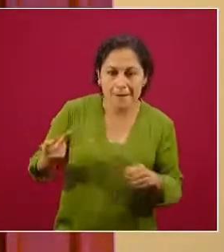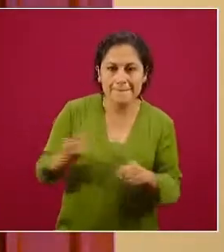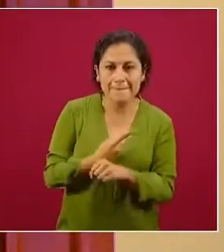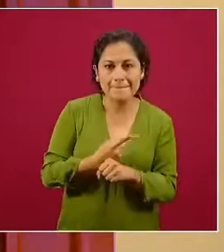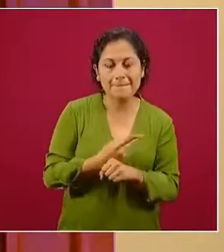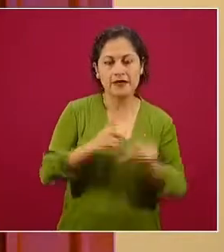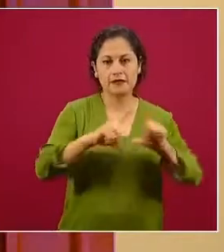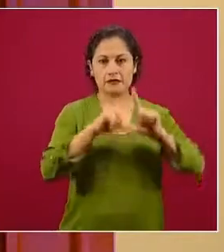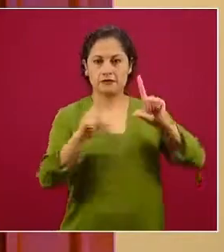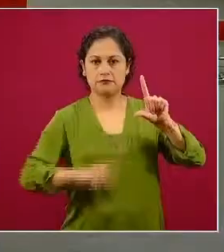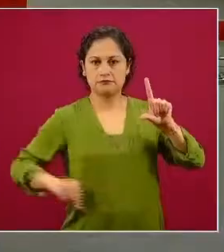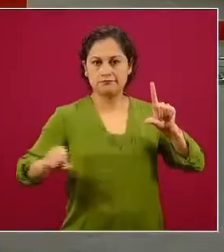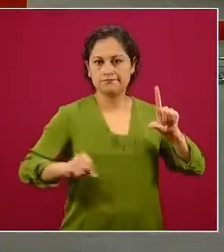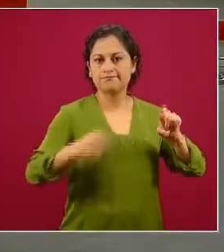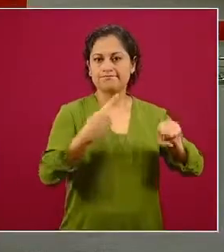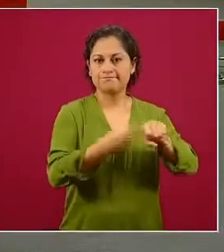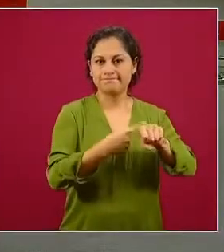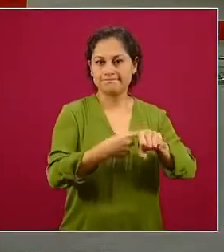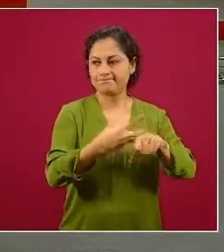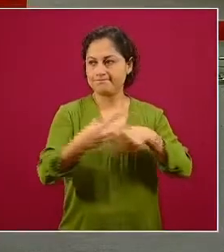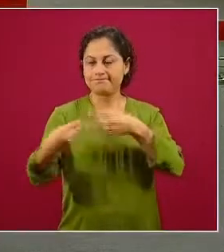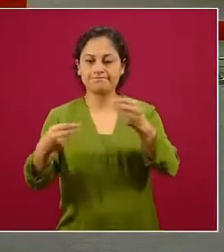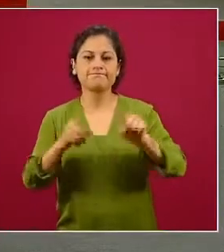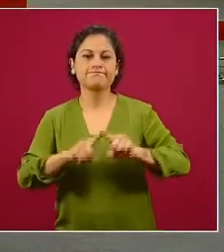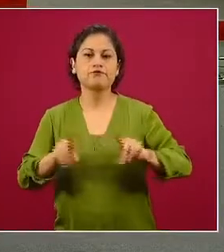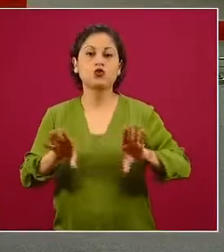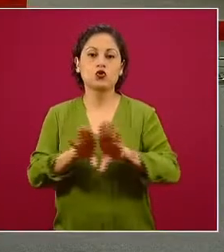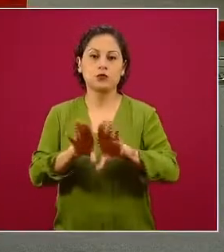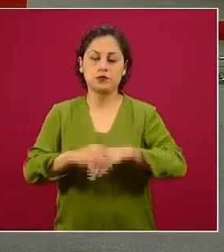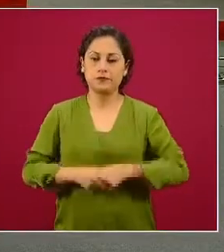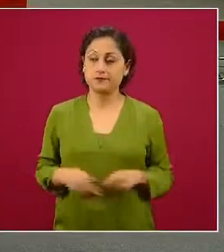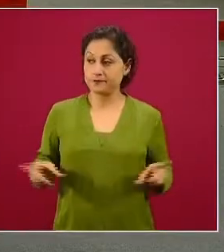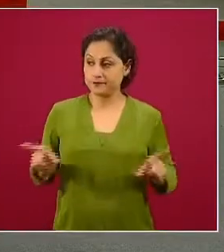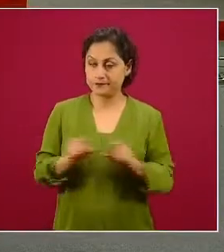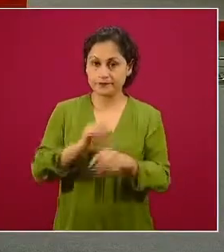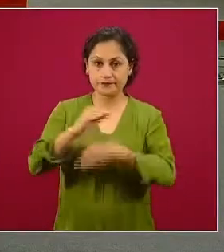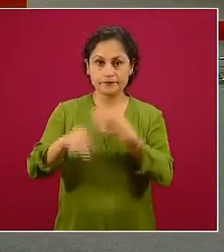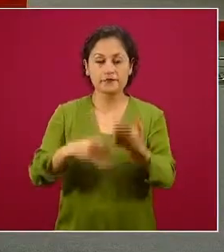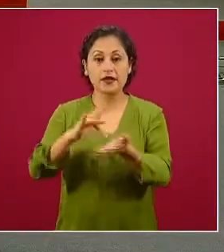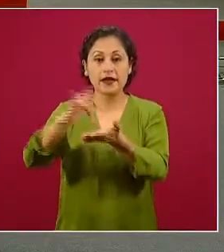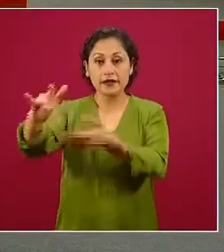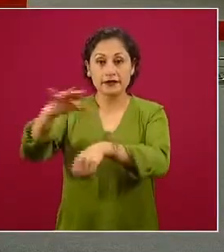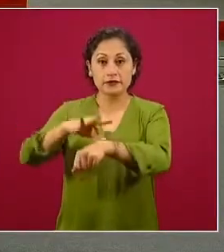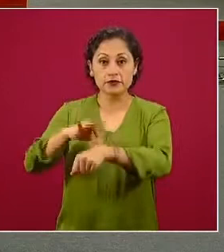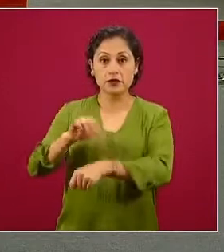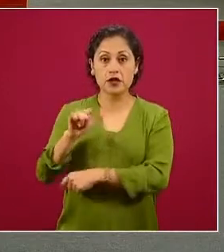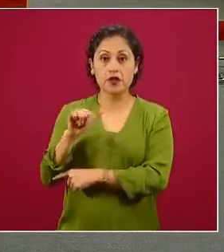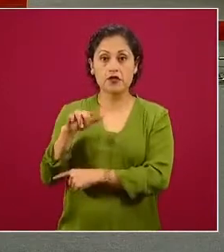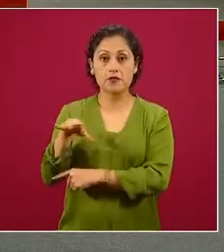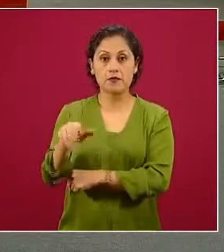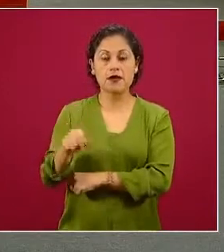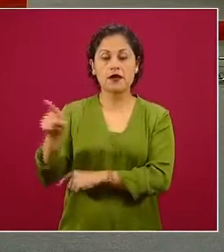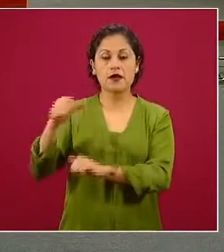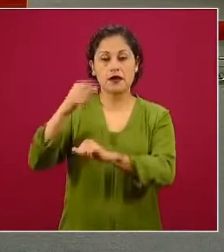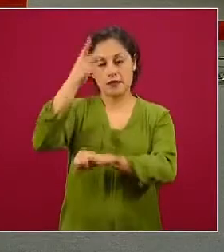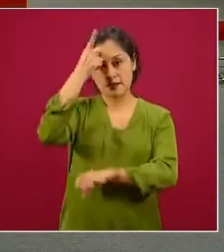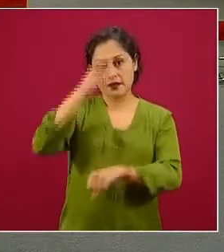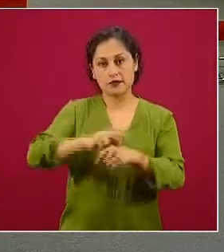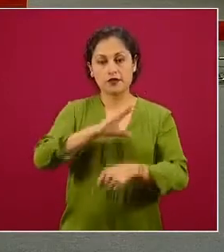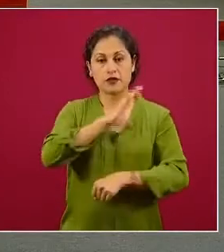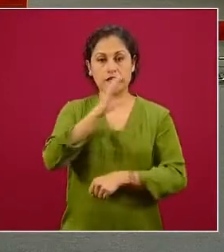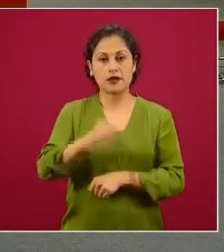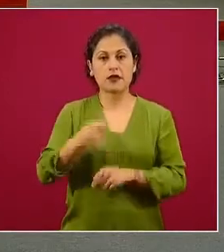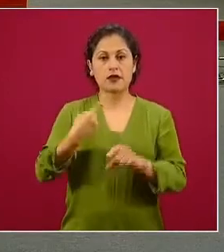COVID en México. Sería todo por esta noche. Gracias. Muchas gracias, doctor José Luis Salomía, director general de epidemiología. Adelante, por